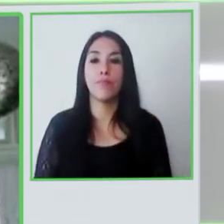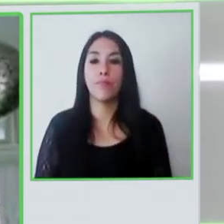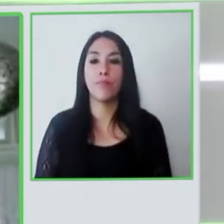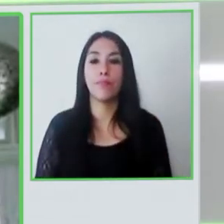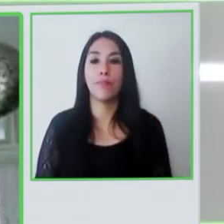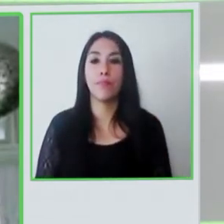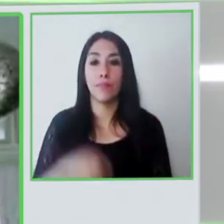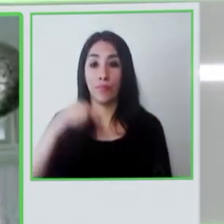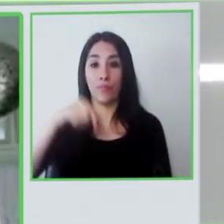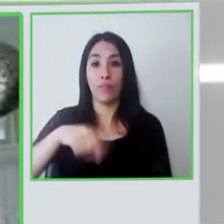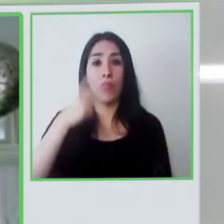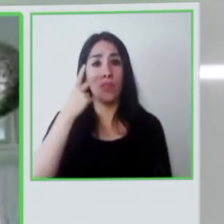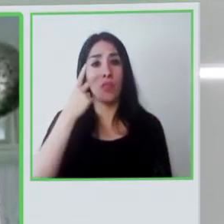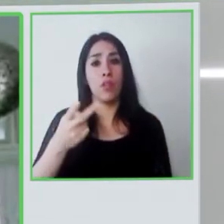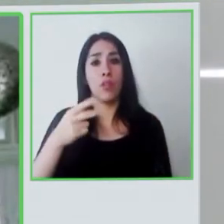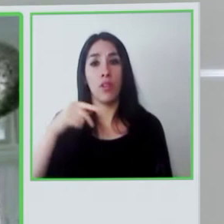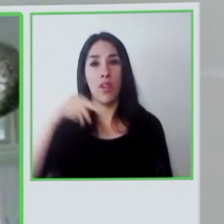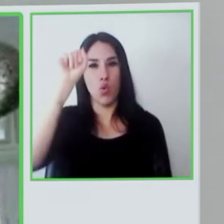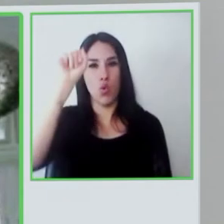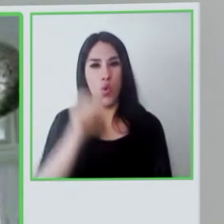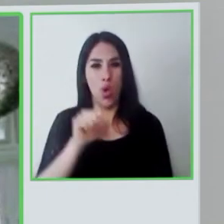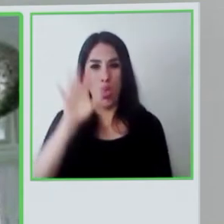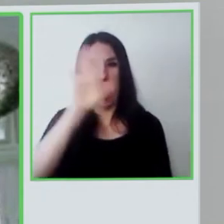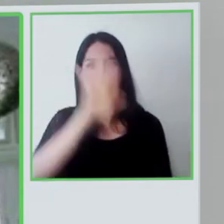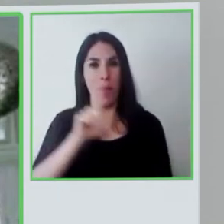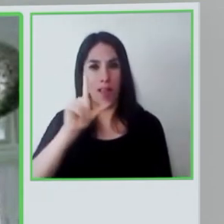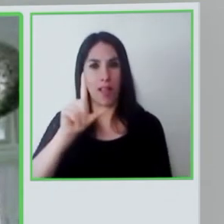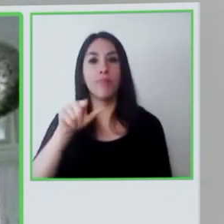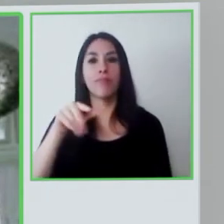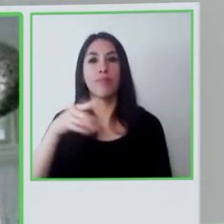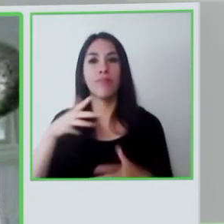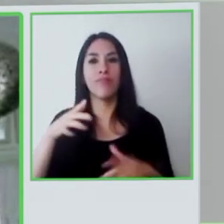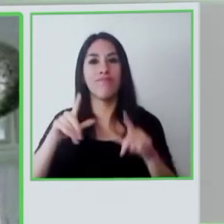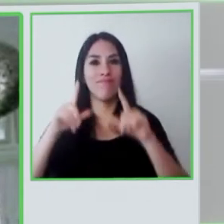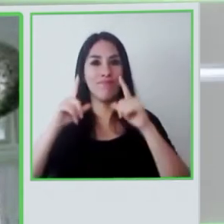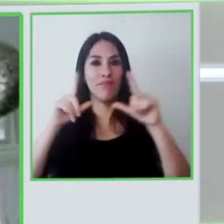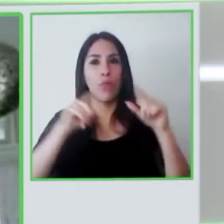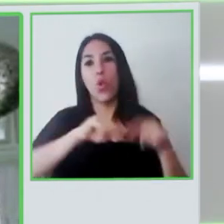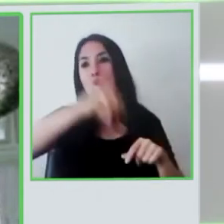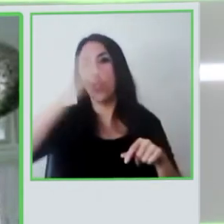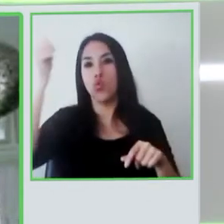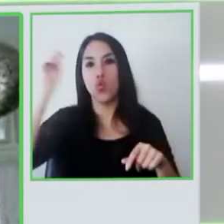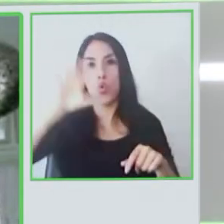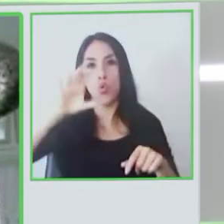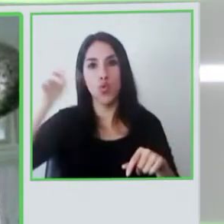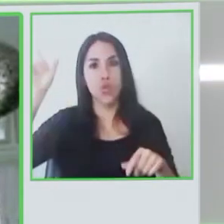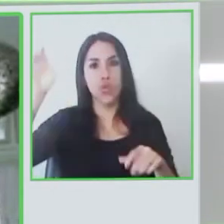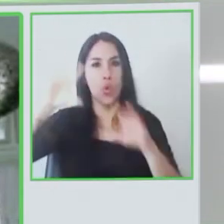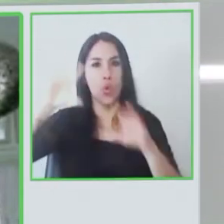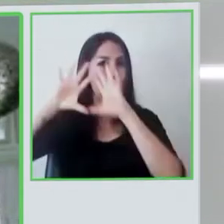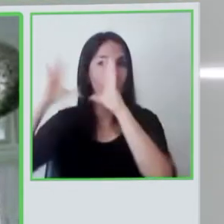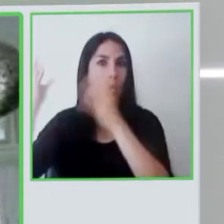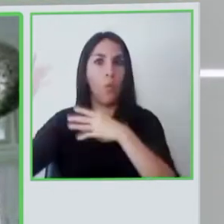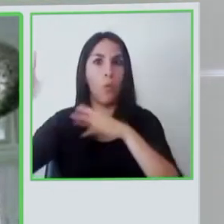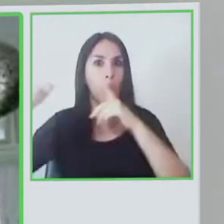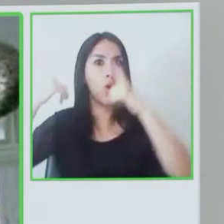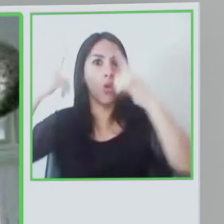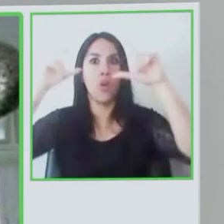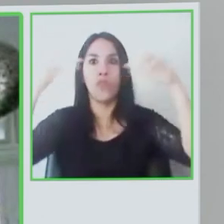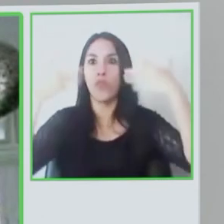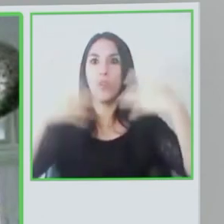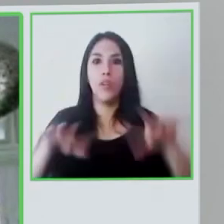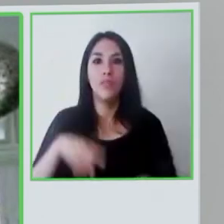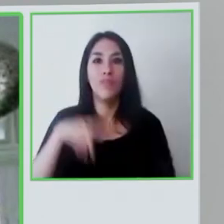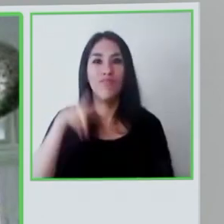campos comparado con otras partes del mundo nosotros predecimos y esperamos el poder tener un